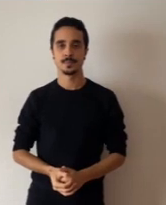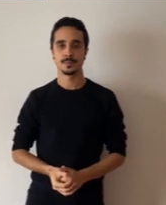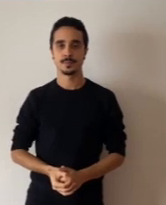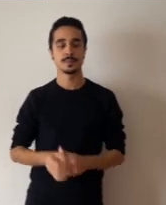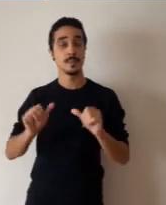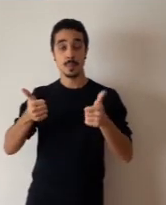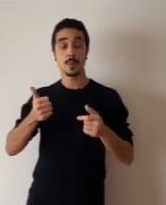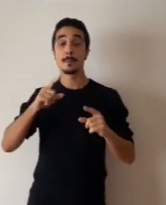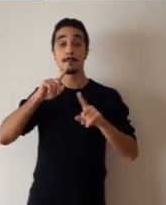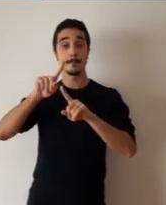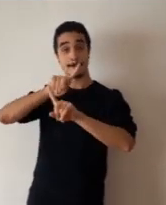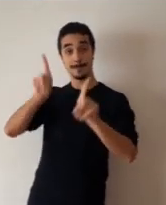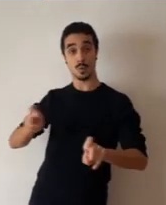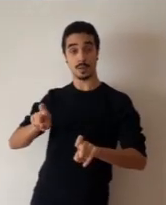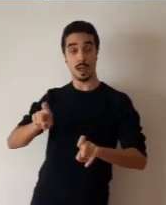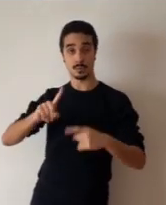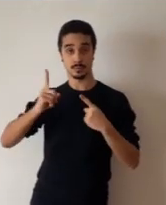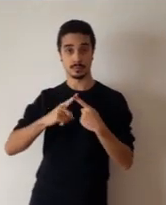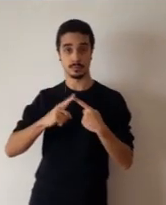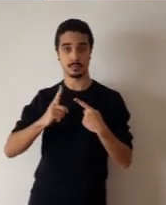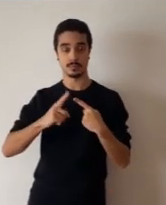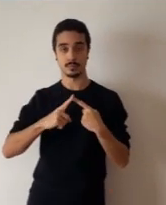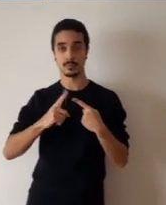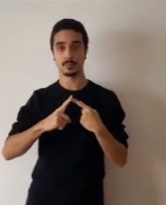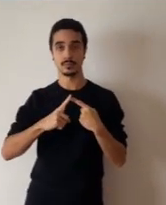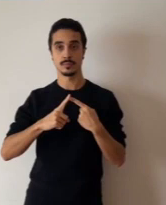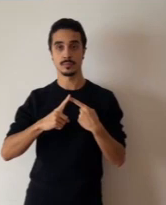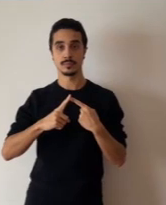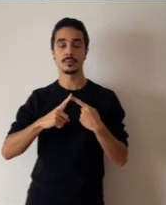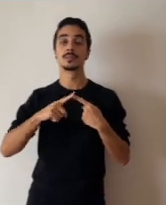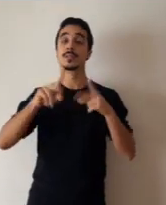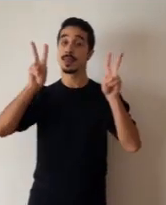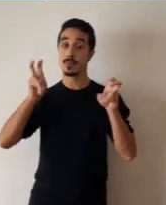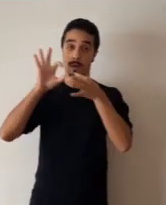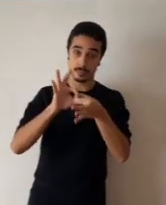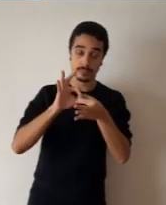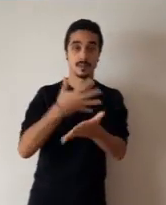Voy a empezar con la primera pregunta